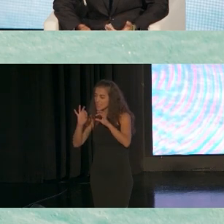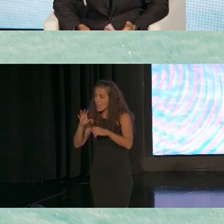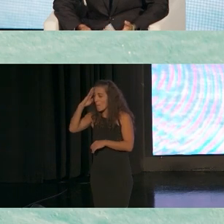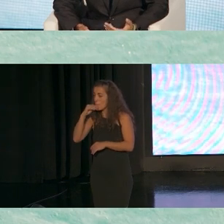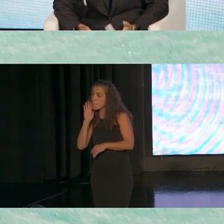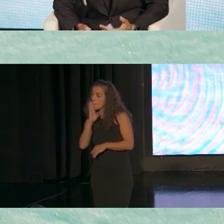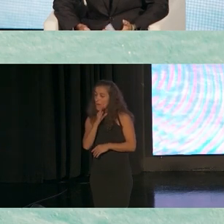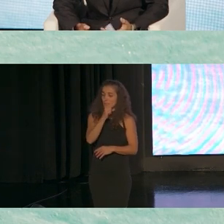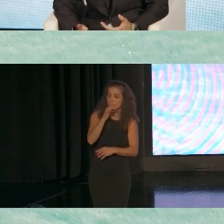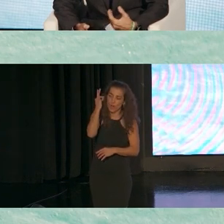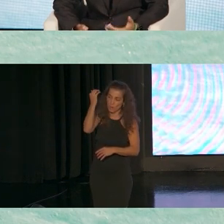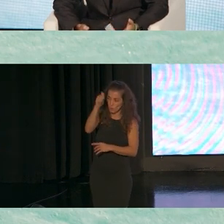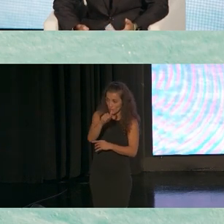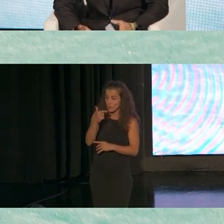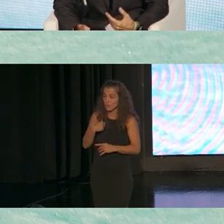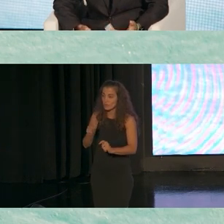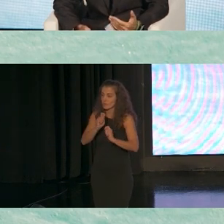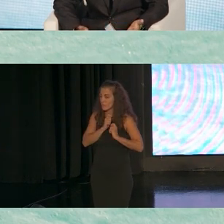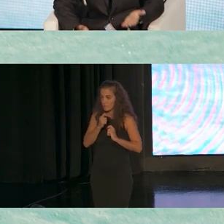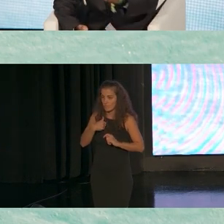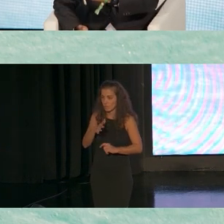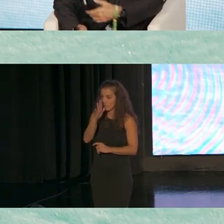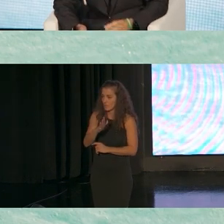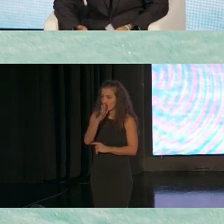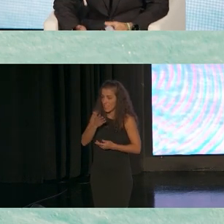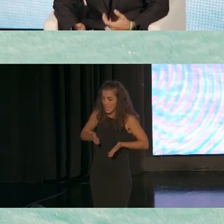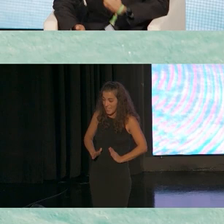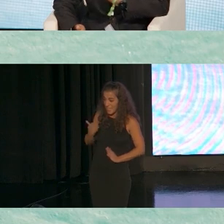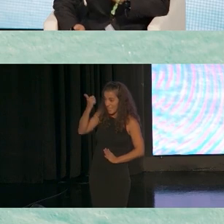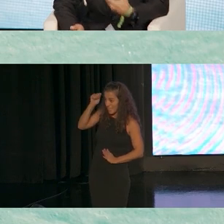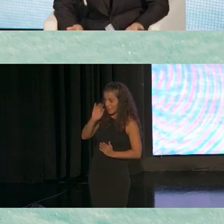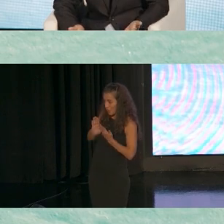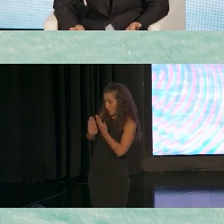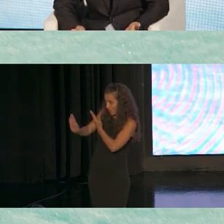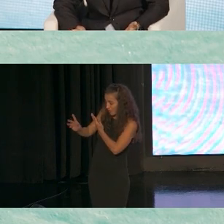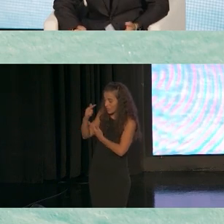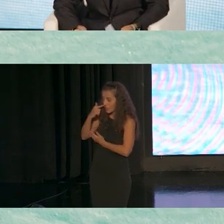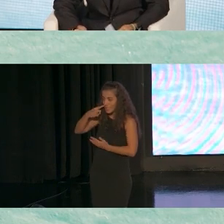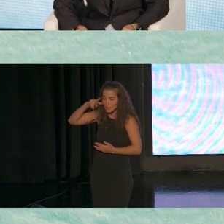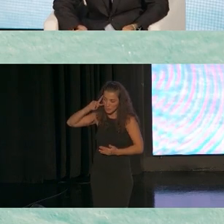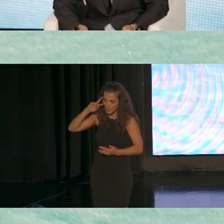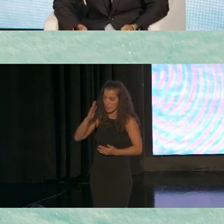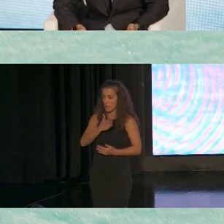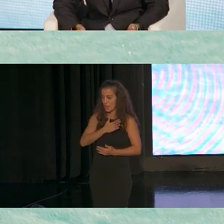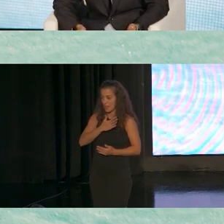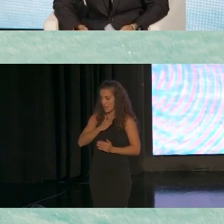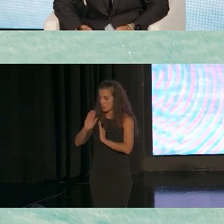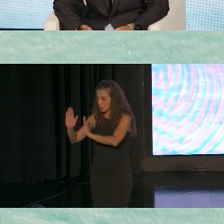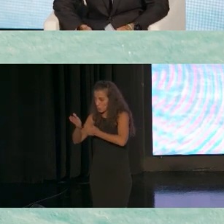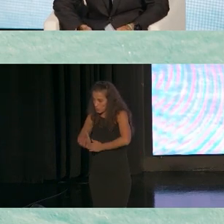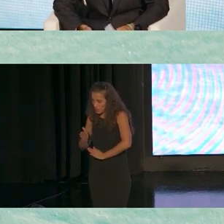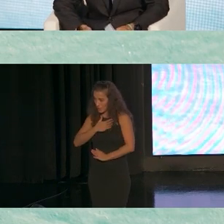espectacular también el poder hablar delante de mi hijo eh sobre la experiencia de su hija y de